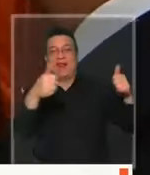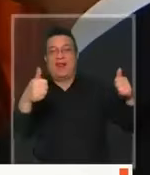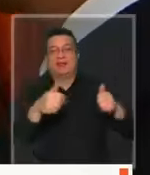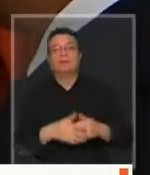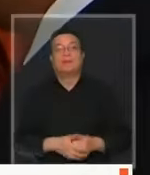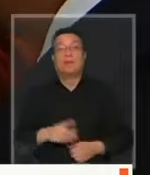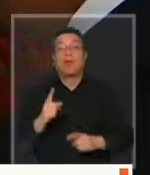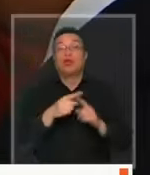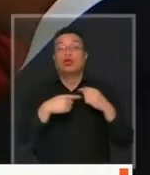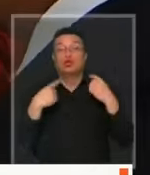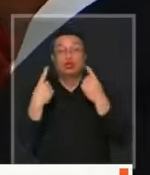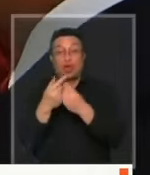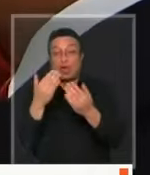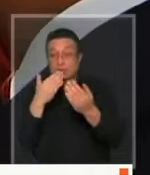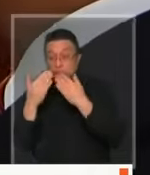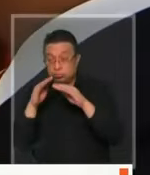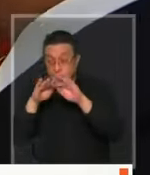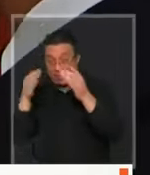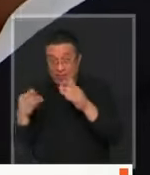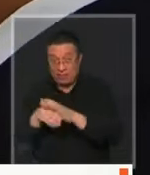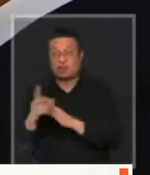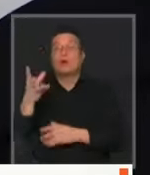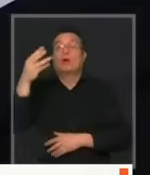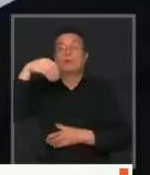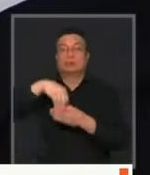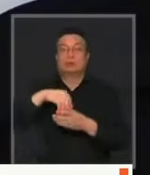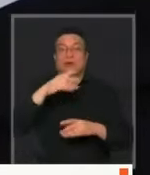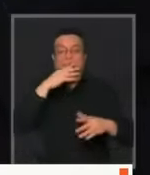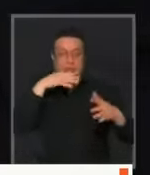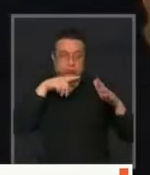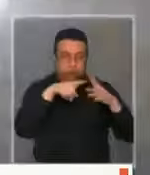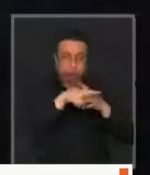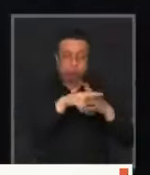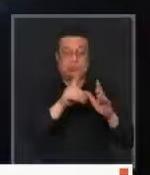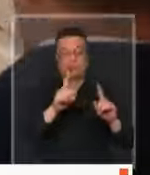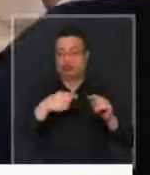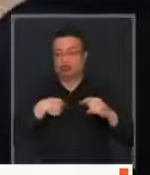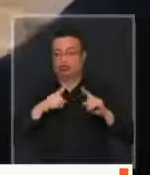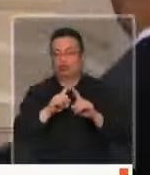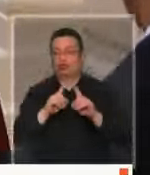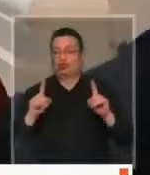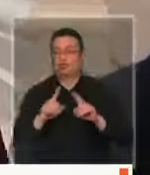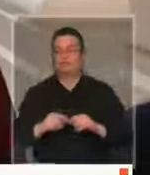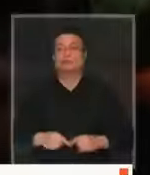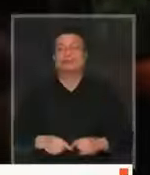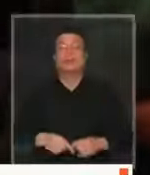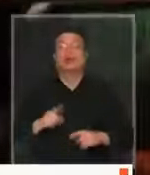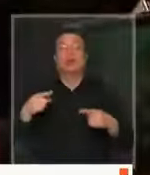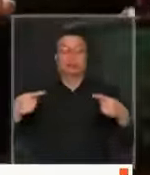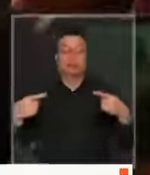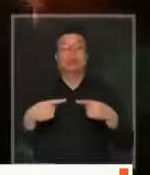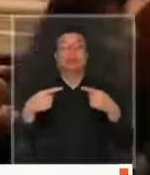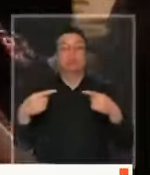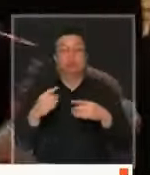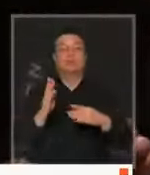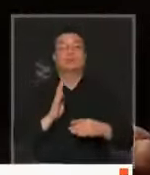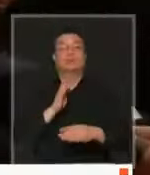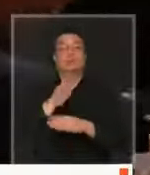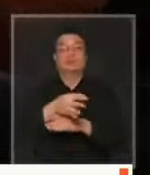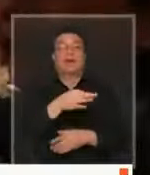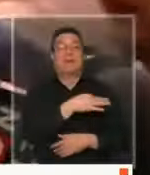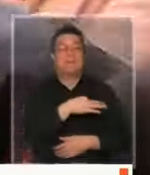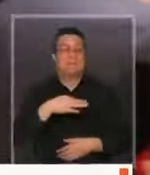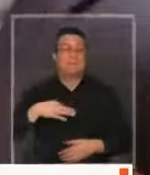Todo lo que se habla en el pleno queda en el pleno, salvo que lo filtren. Ellos, no yo. Es el tenso ánimo con que llegaba una de las ministras